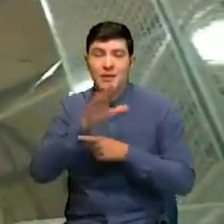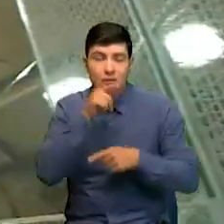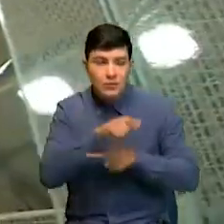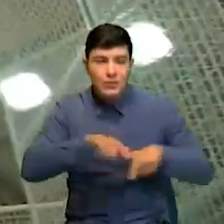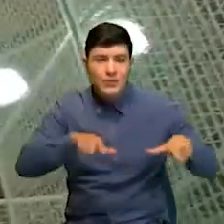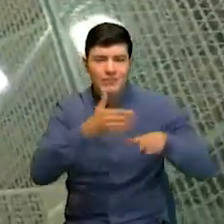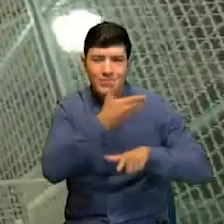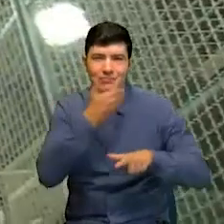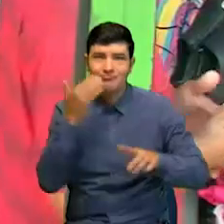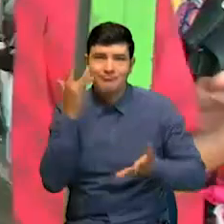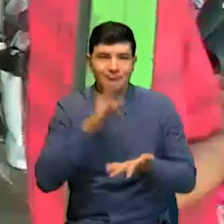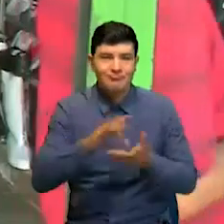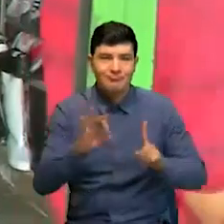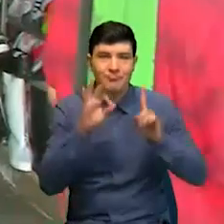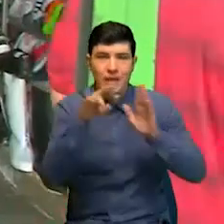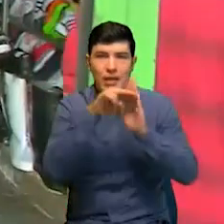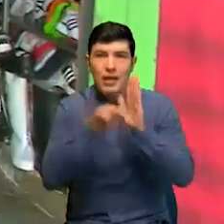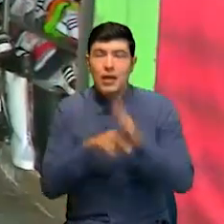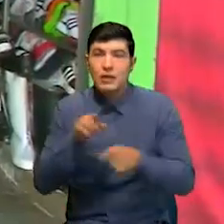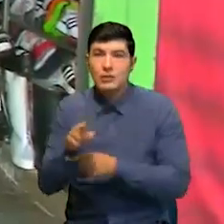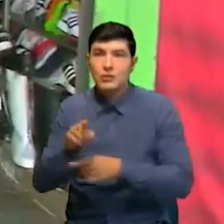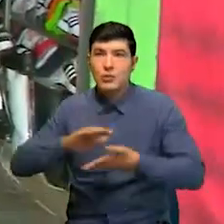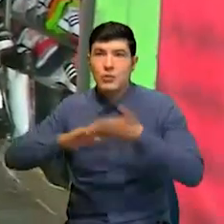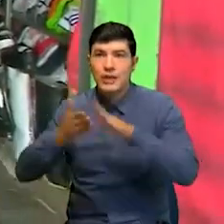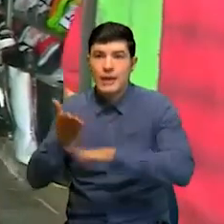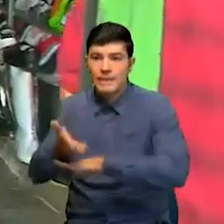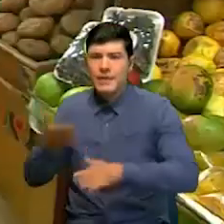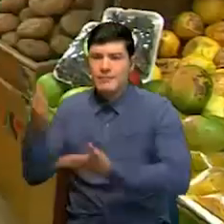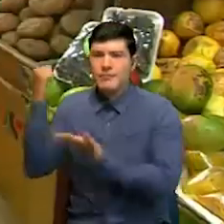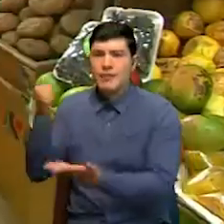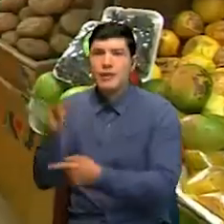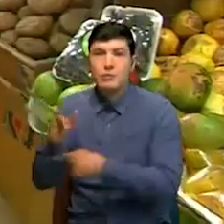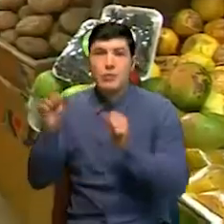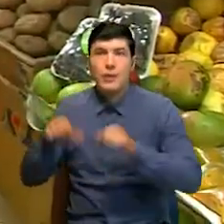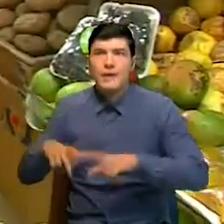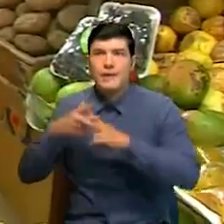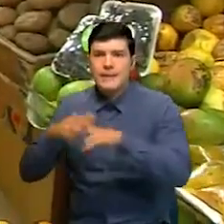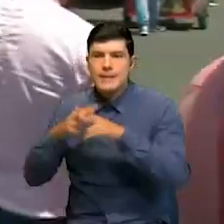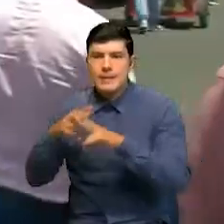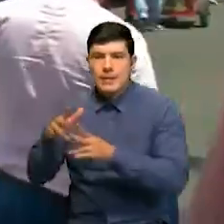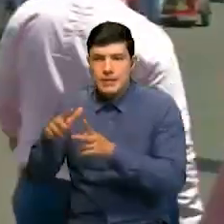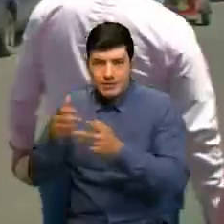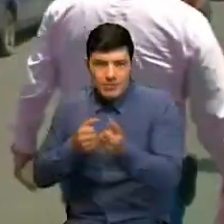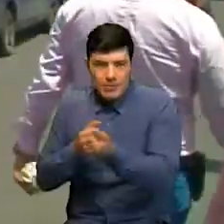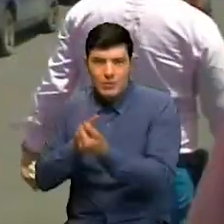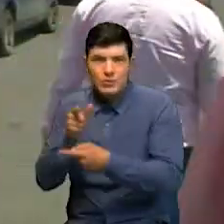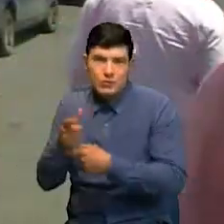locales de la plaza san francisco solicitaron inversiones para el mantenimiento del centro de mercadeo y apoyo empresarial